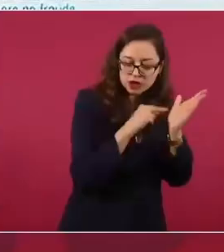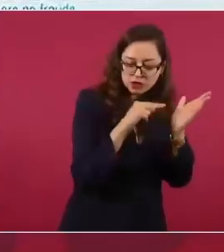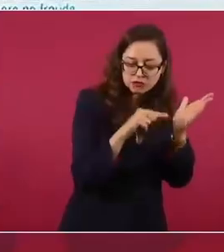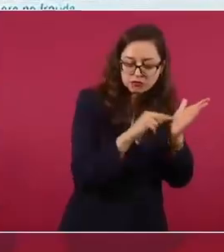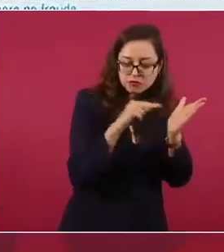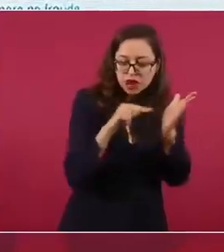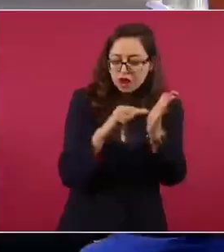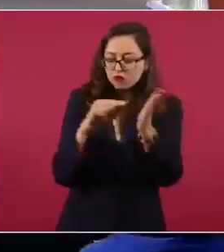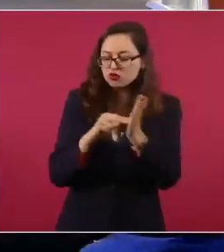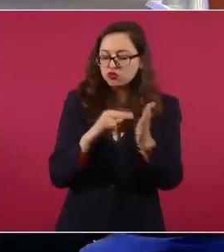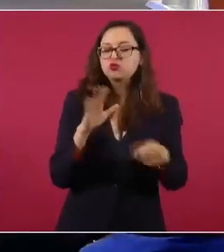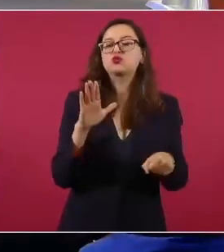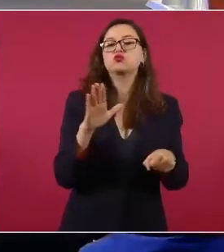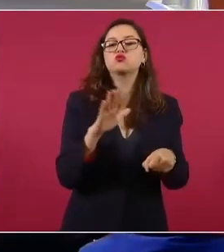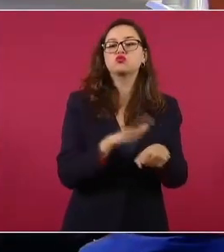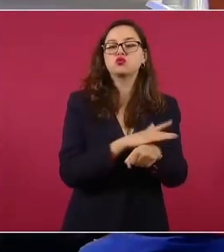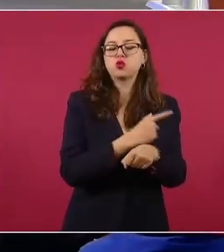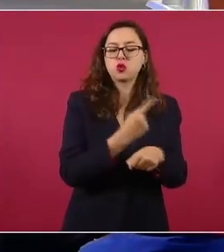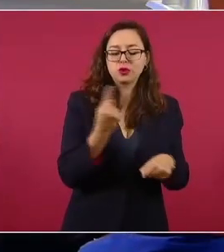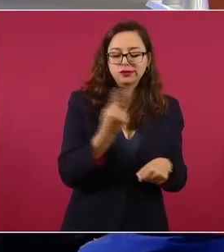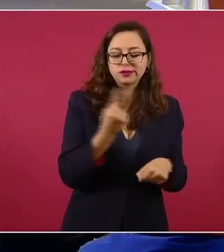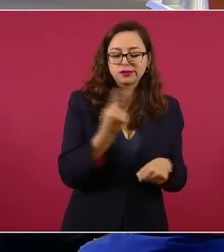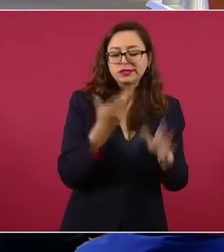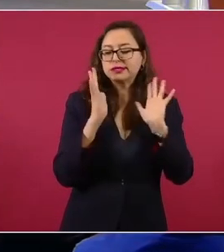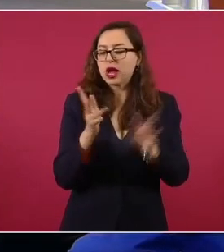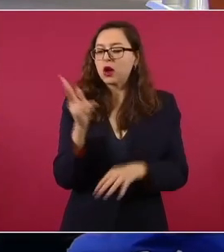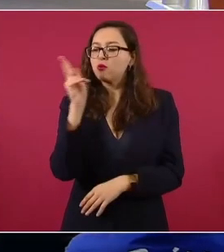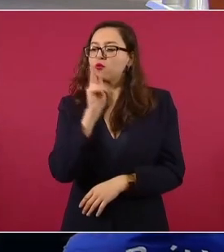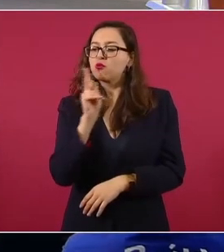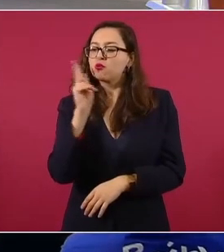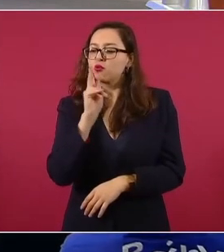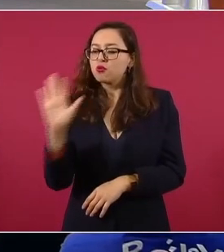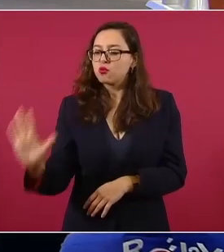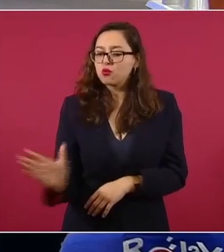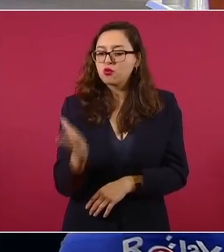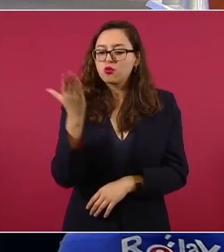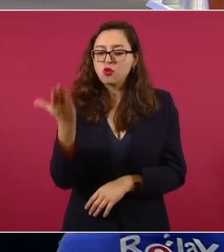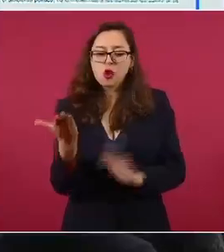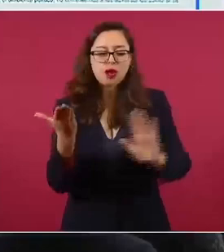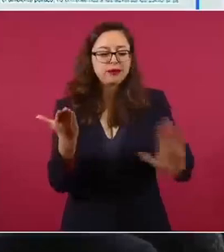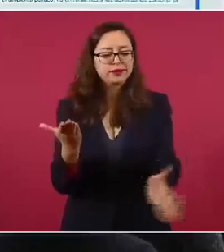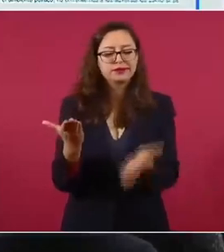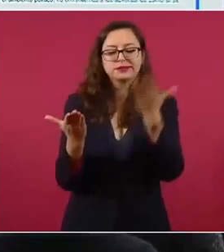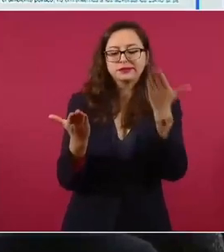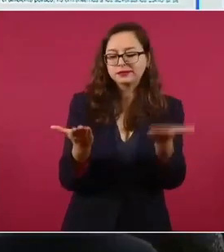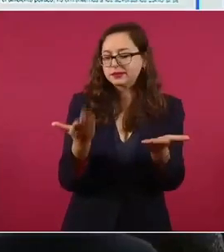hemos seguido los argumentos y pruebas presentadas en el litigio.